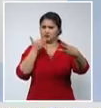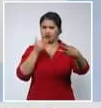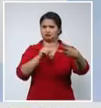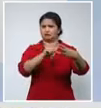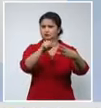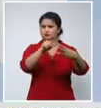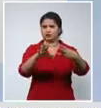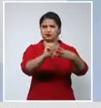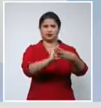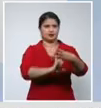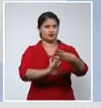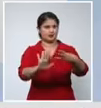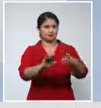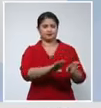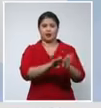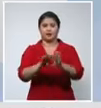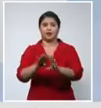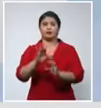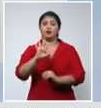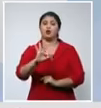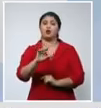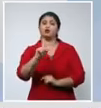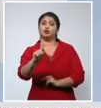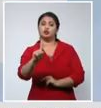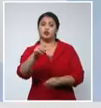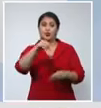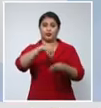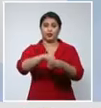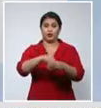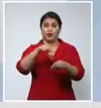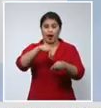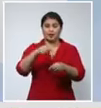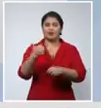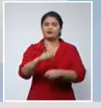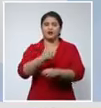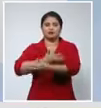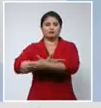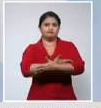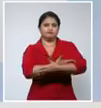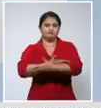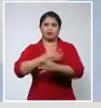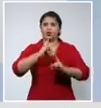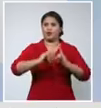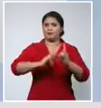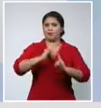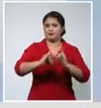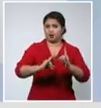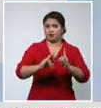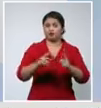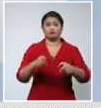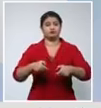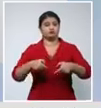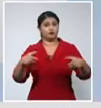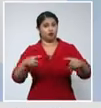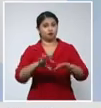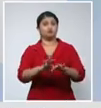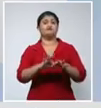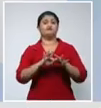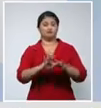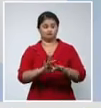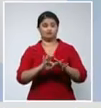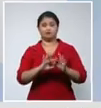10 lactantes, cifra muy elevada y que realmente entraña mucho